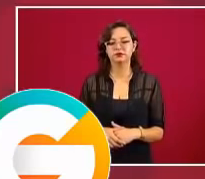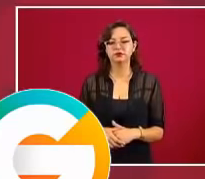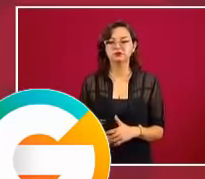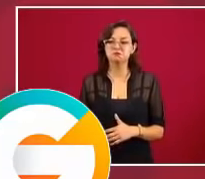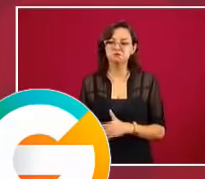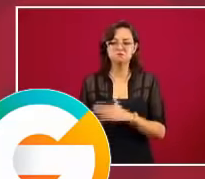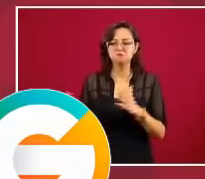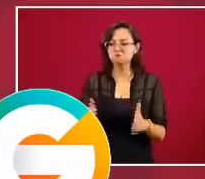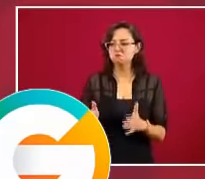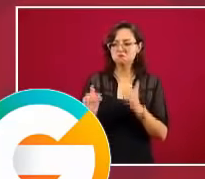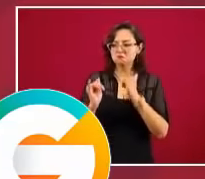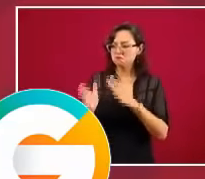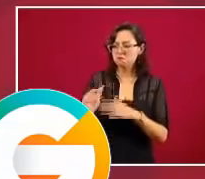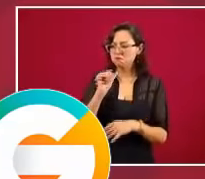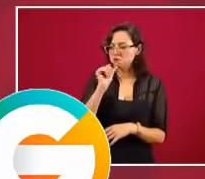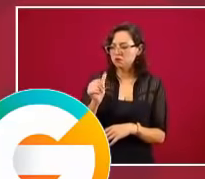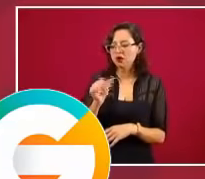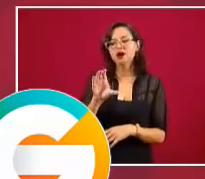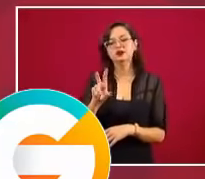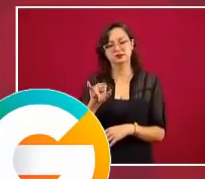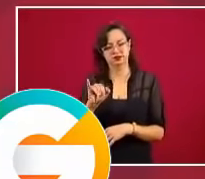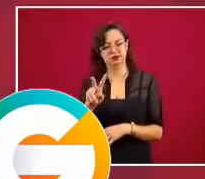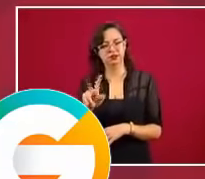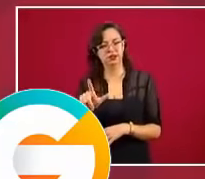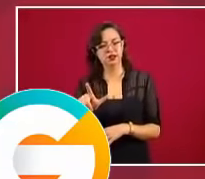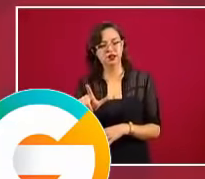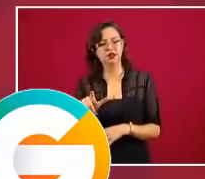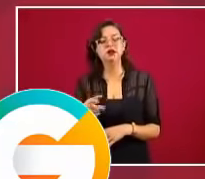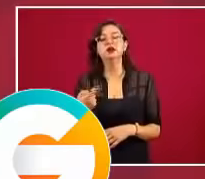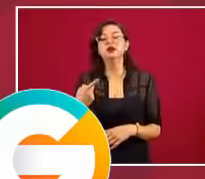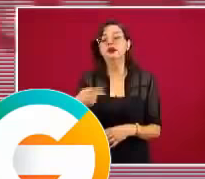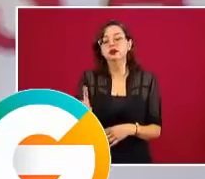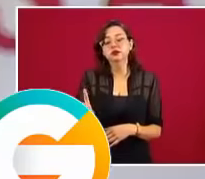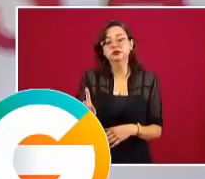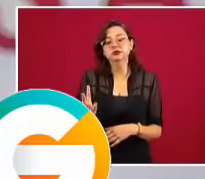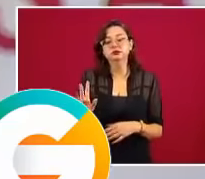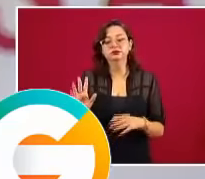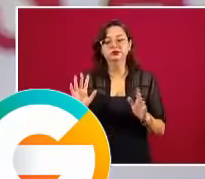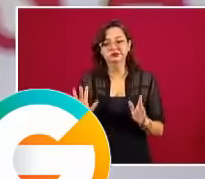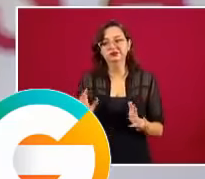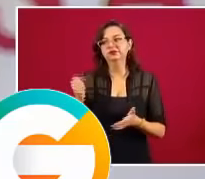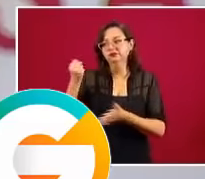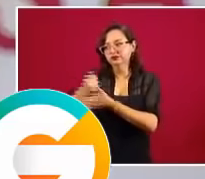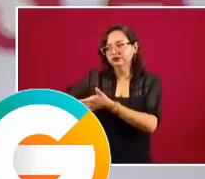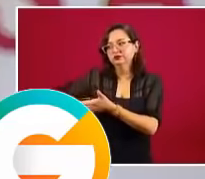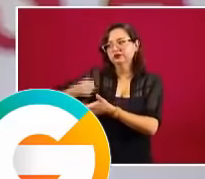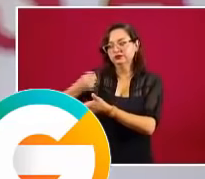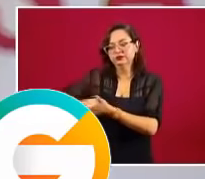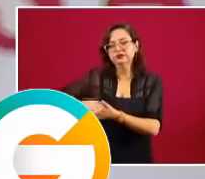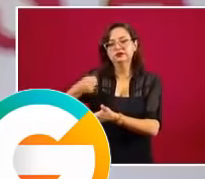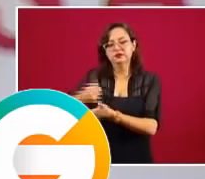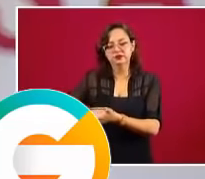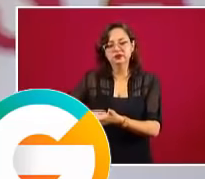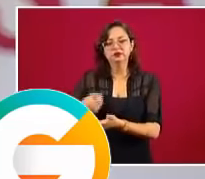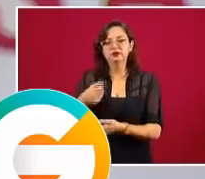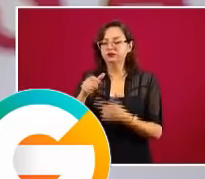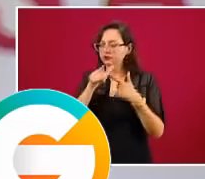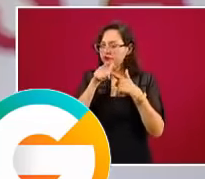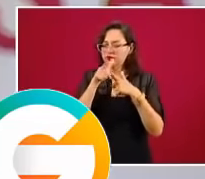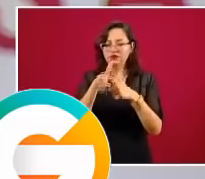Si no, será por la vía civil, pero no vamos a dejar de presentar querellas,